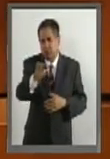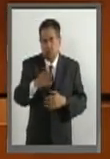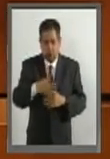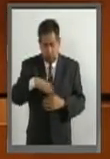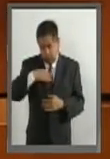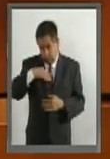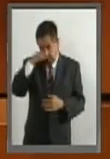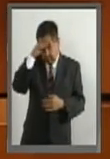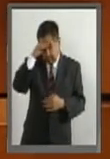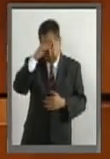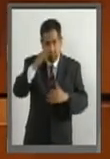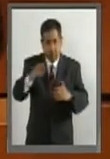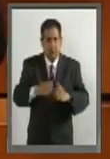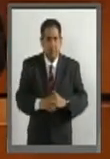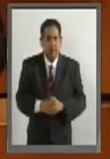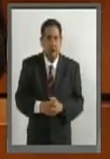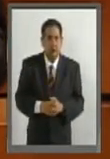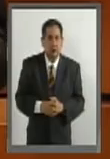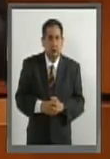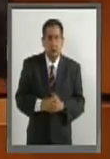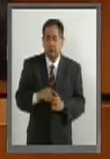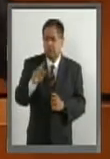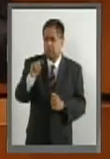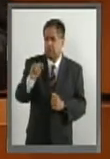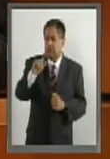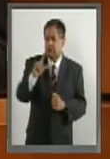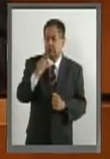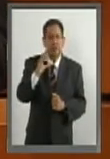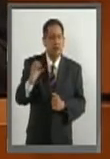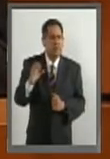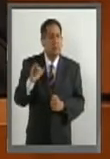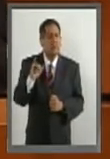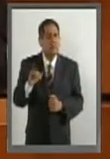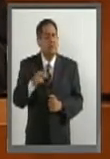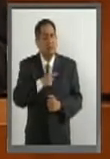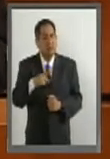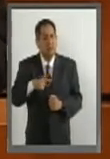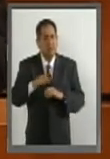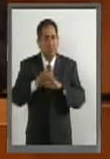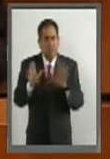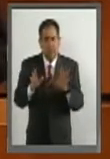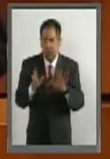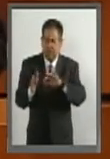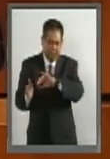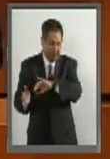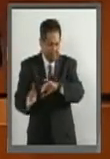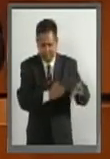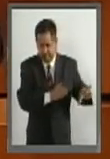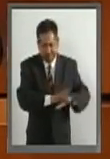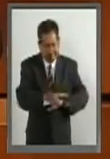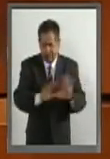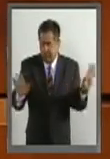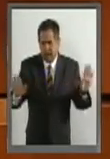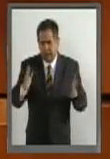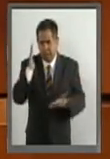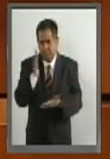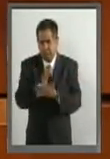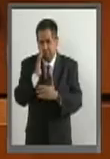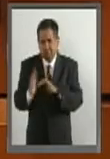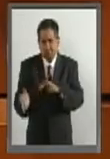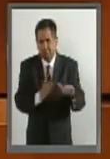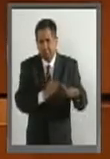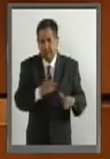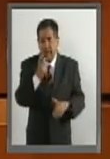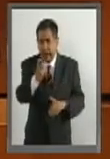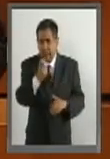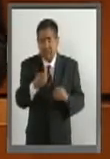considero que el TLC debe ser ya hecho a un lado, porque ha acabado con este